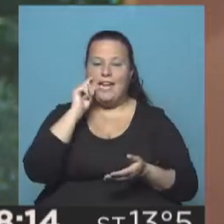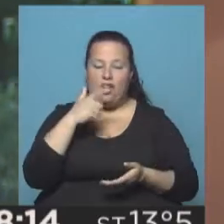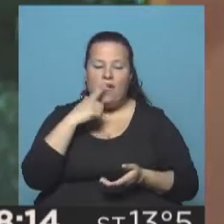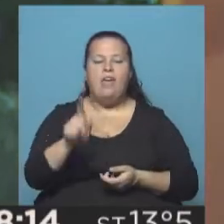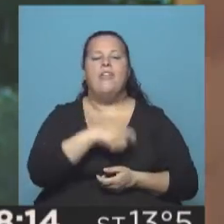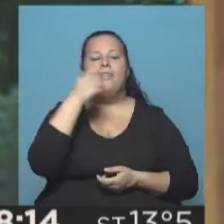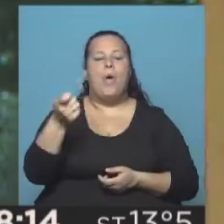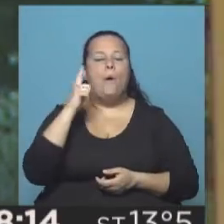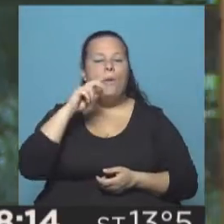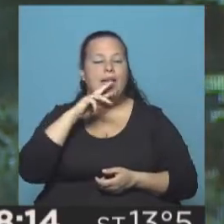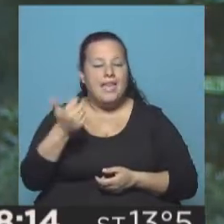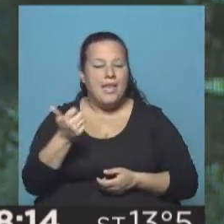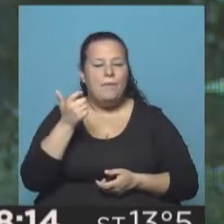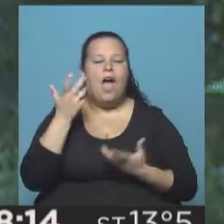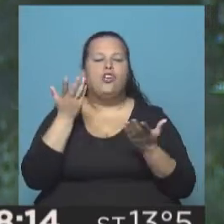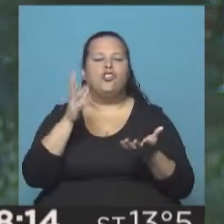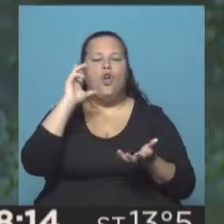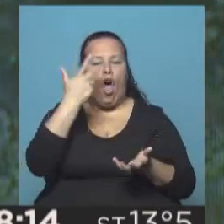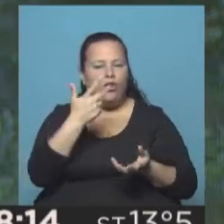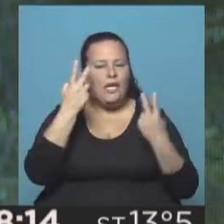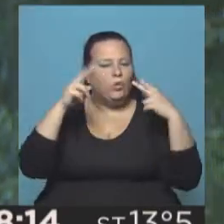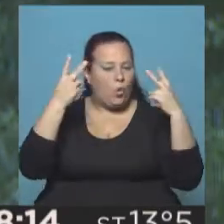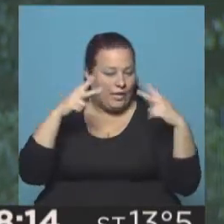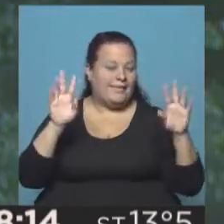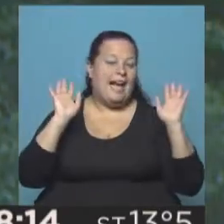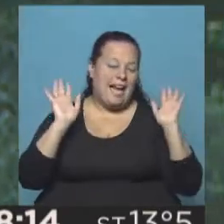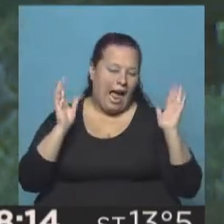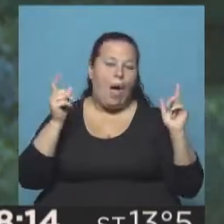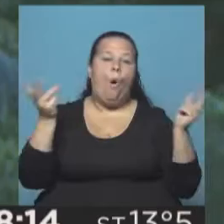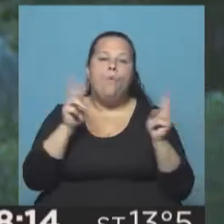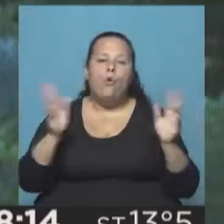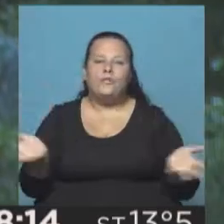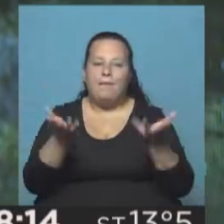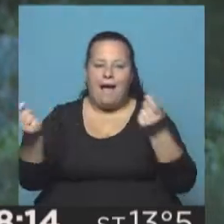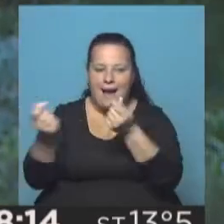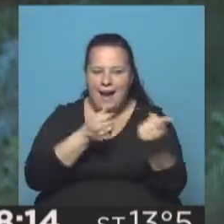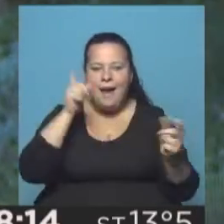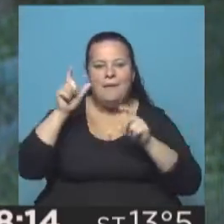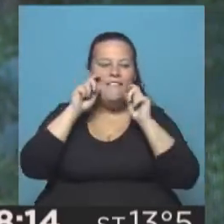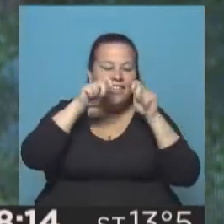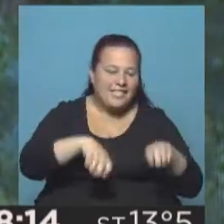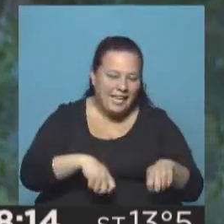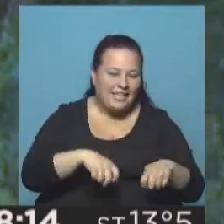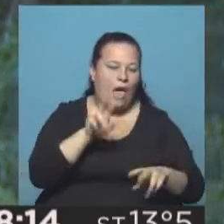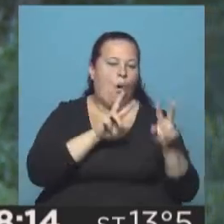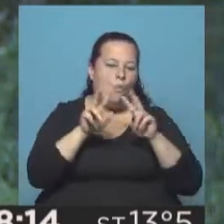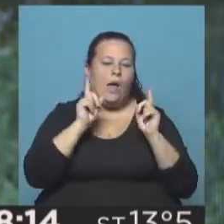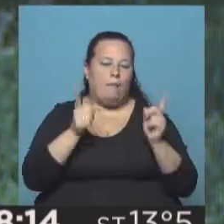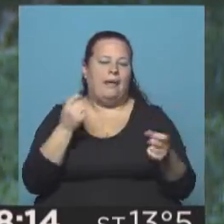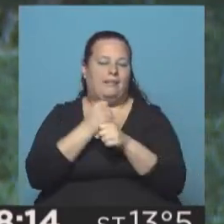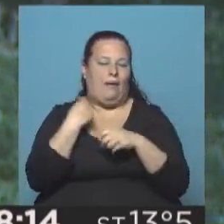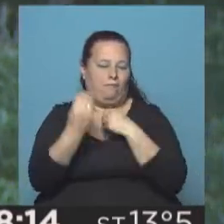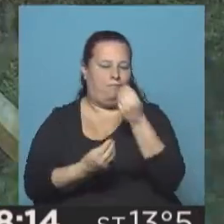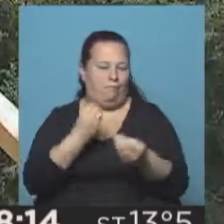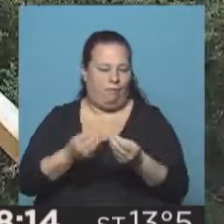La devolución del IVA a servicios de alojamiento a turistas, claro, incentivar el consumo de aquellos que nos visiten y generar más fuentes de